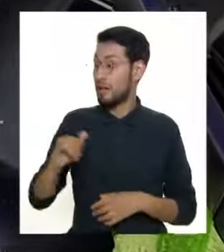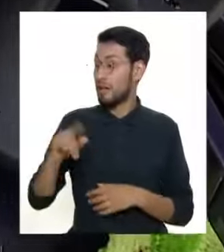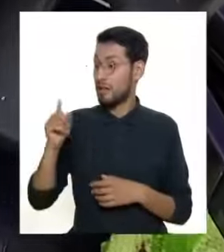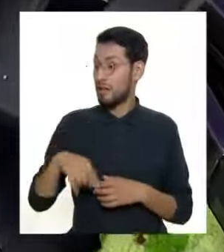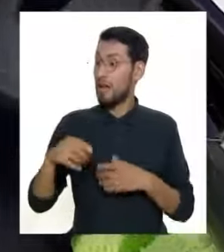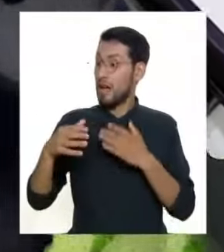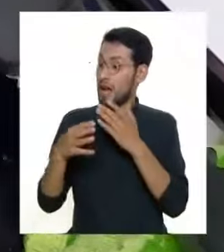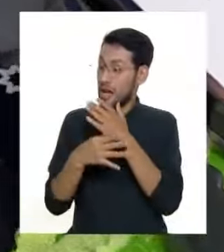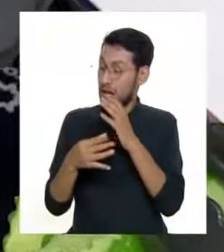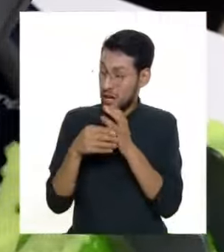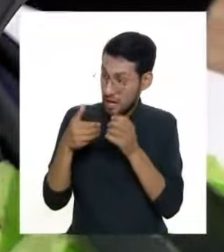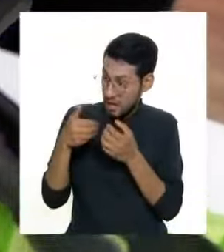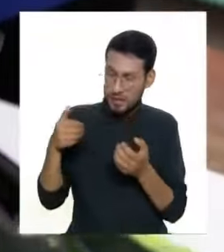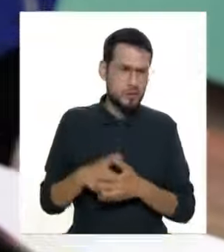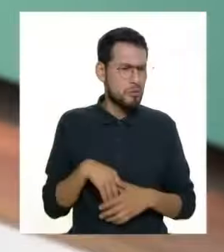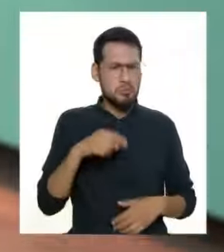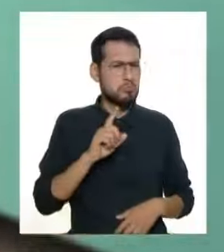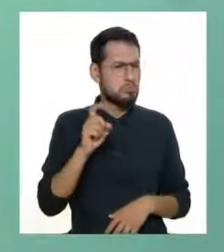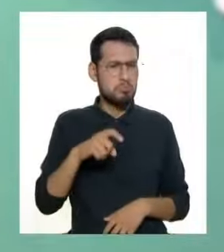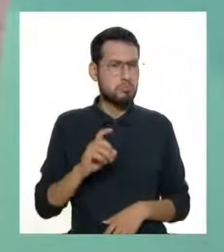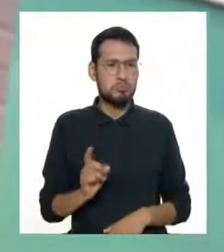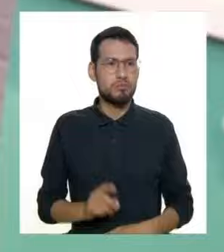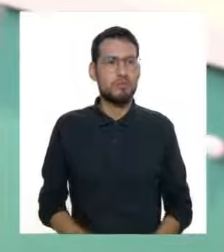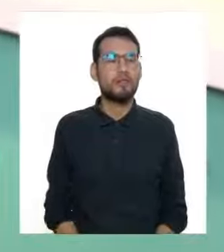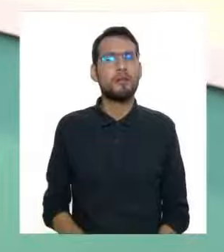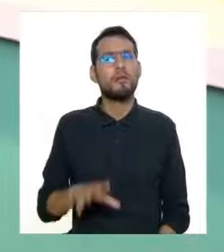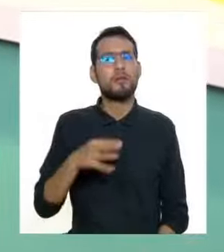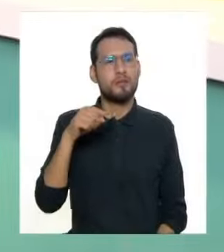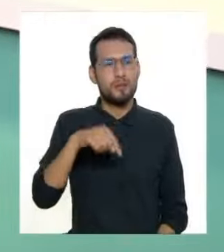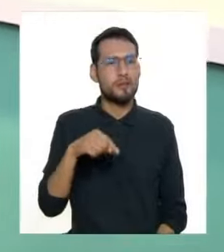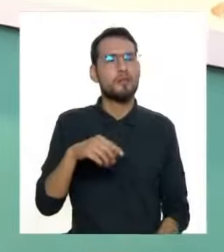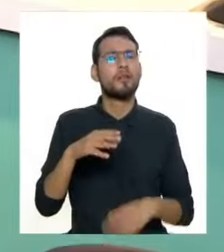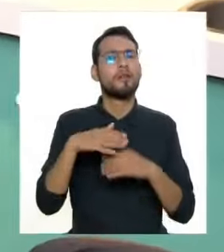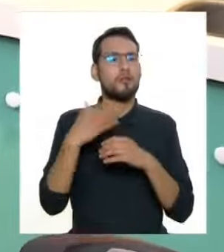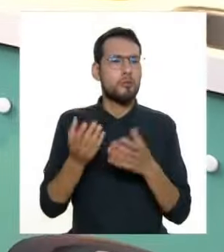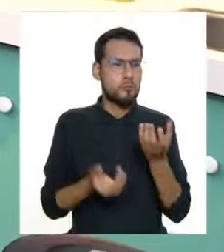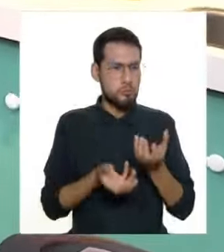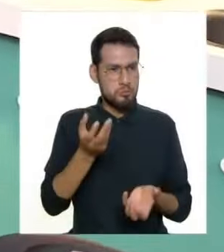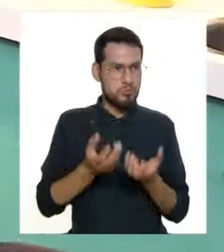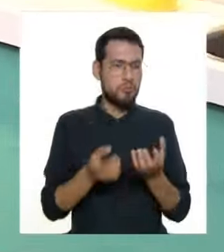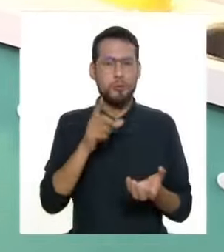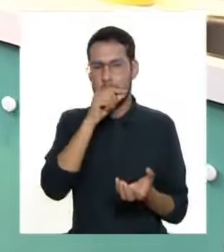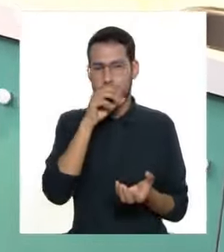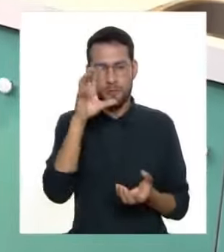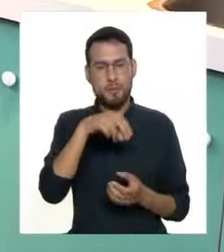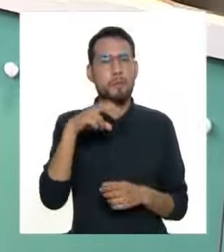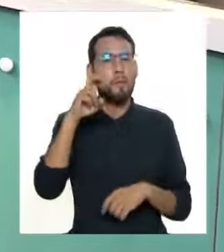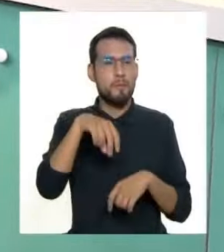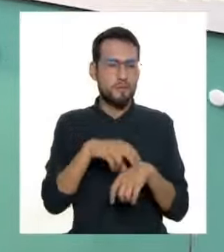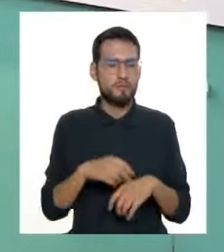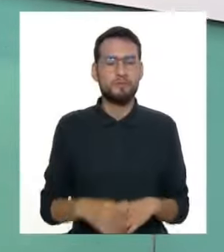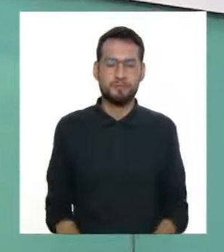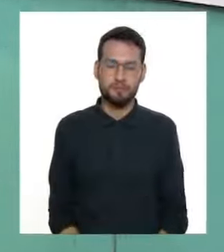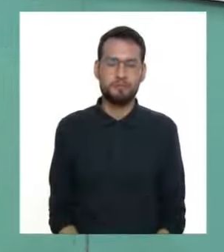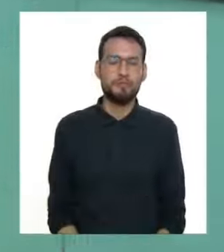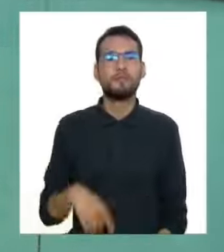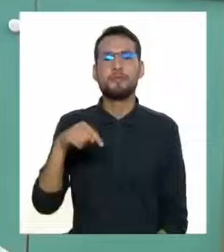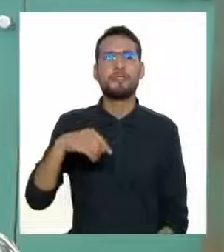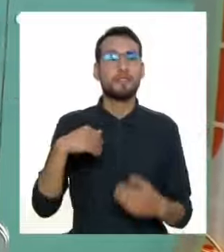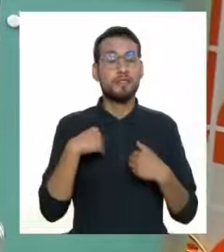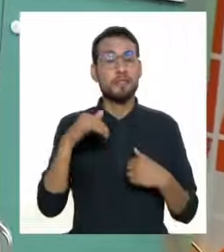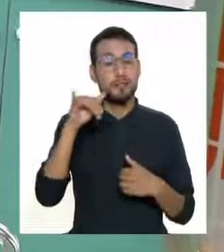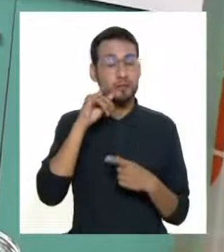separe el aceite, ¿no? Acá no tanto. No, ya. No, porque esto igual se va a seguir cocinando ya con las presas de pollo y la papa. Entonces, acá le voy a